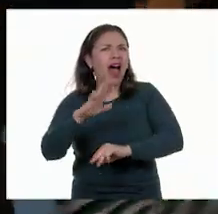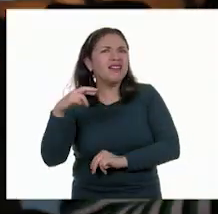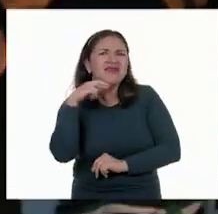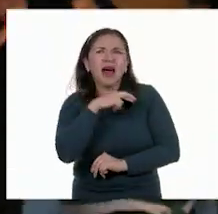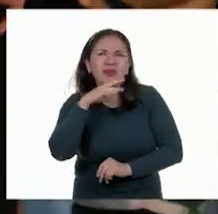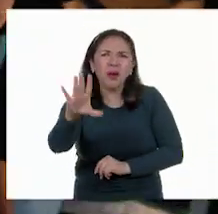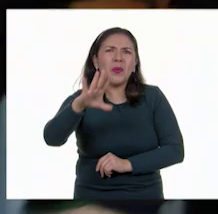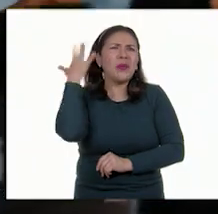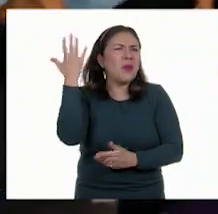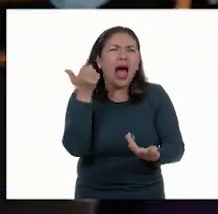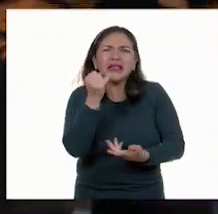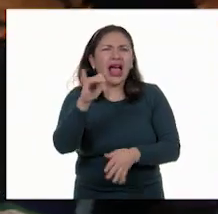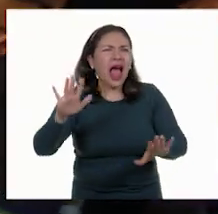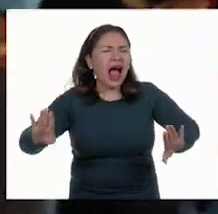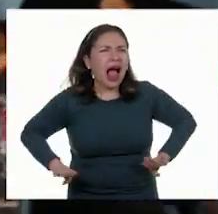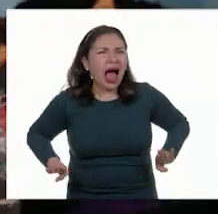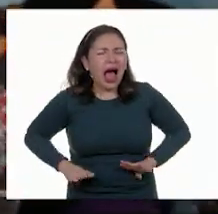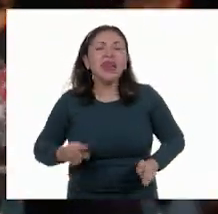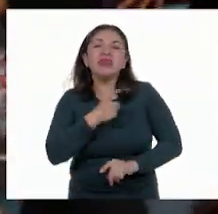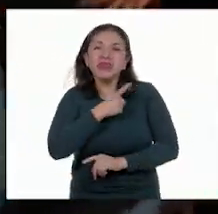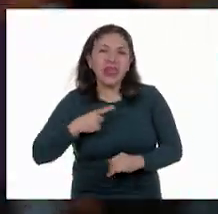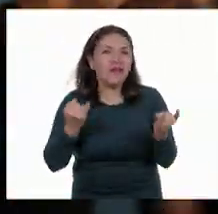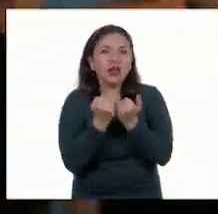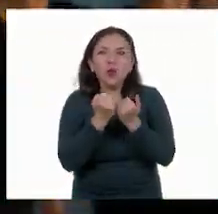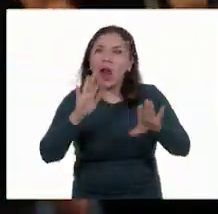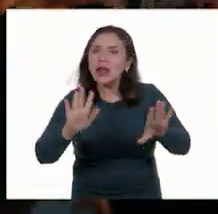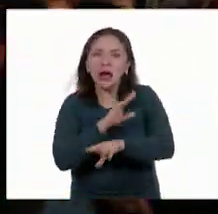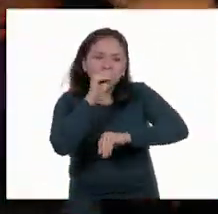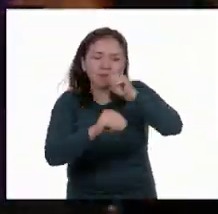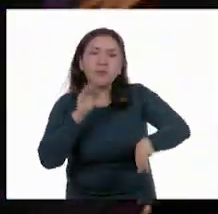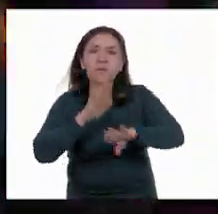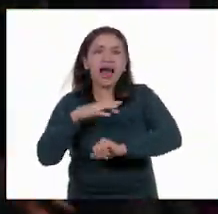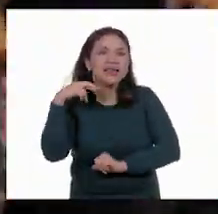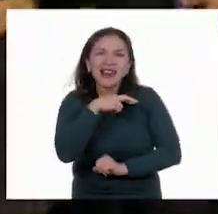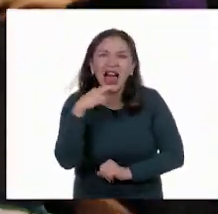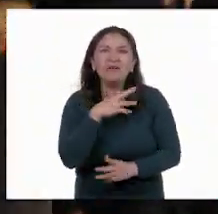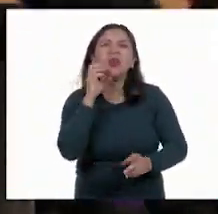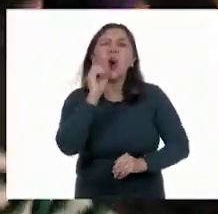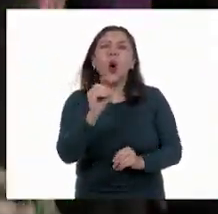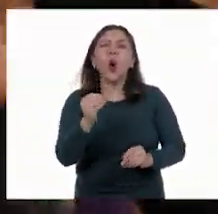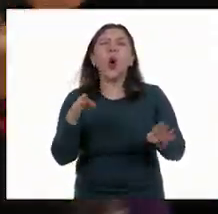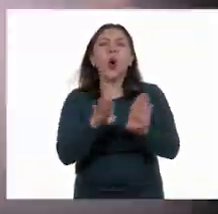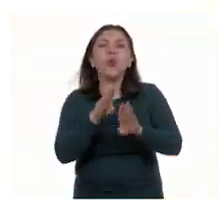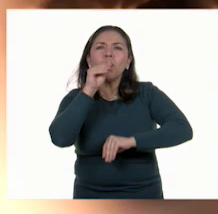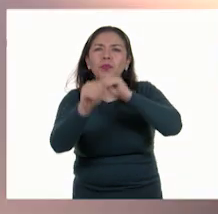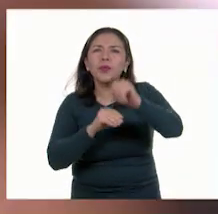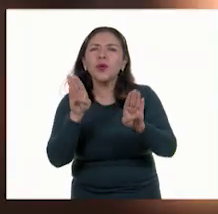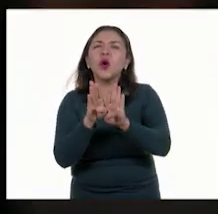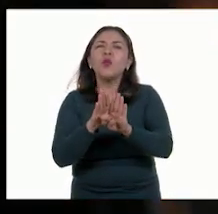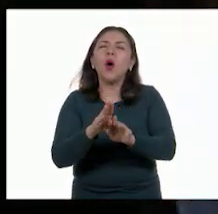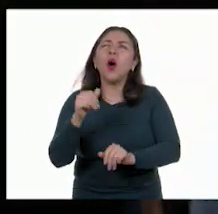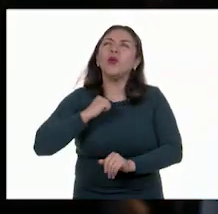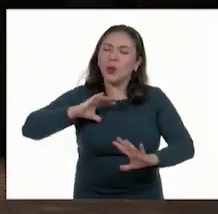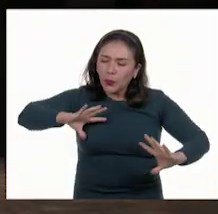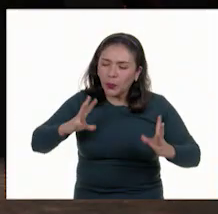velocidades, entonces a veces tienes que acelerar las dinámicas, retomar un poco las esencias.